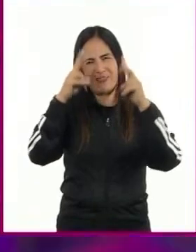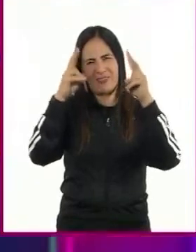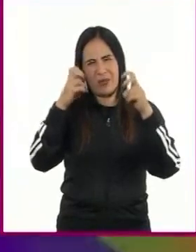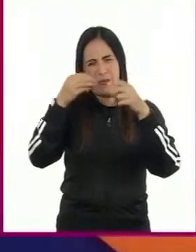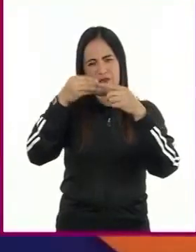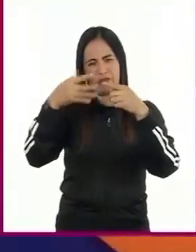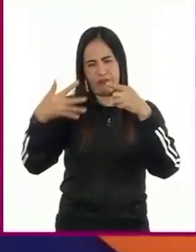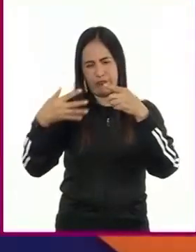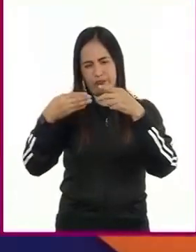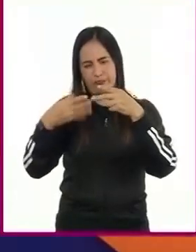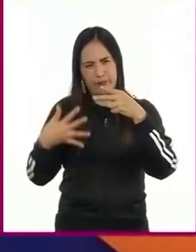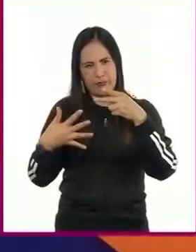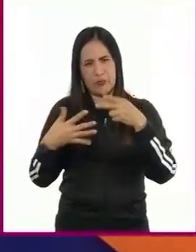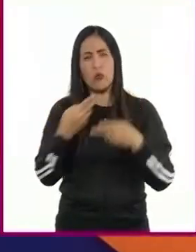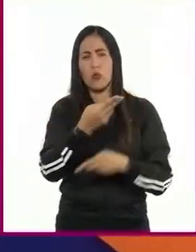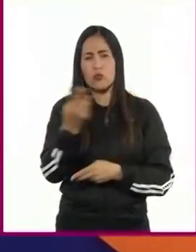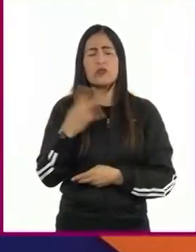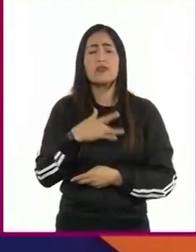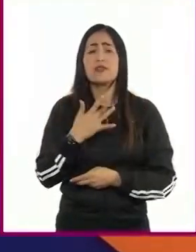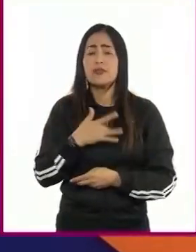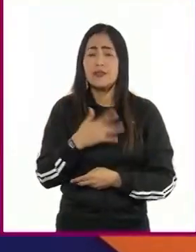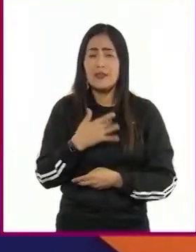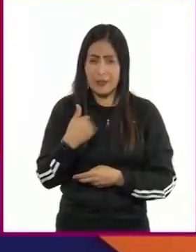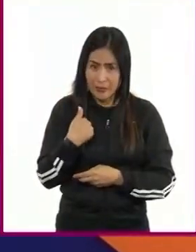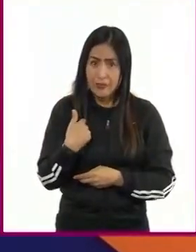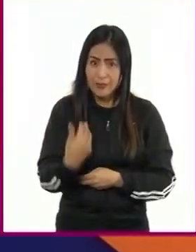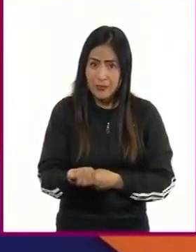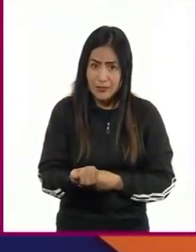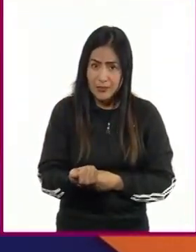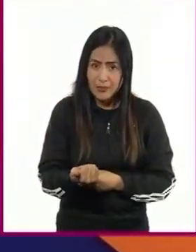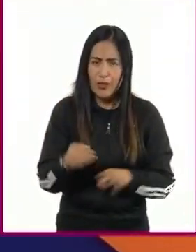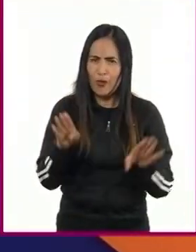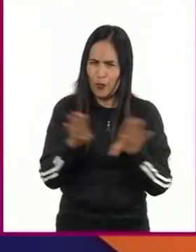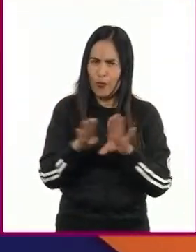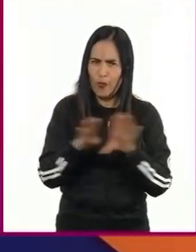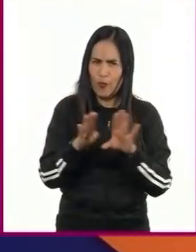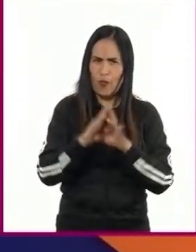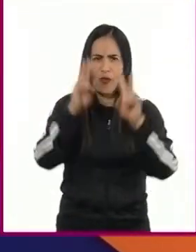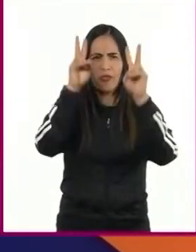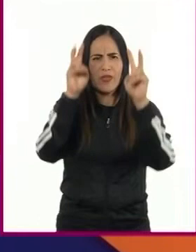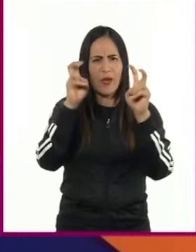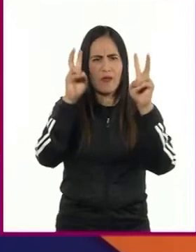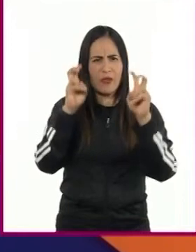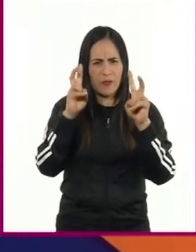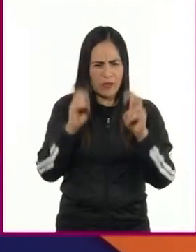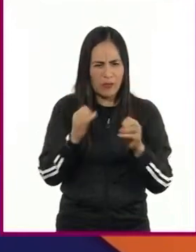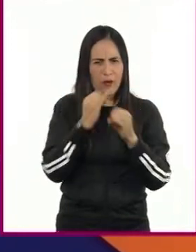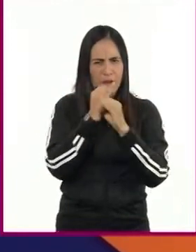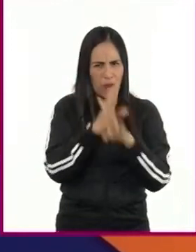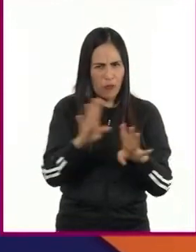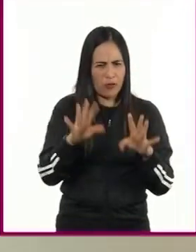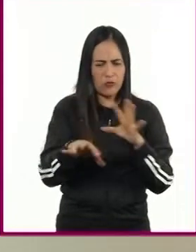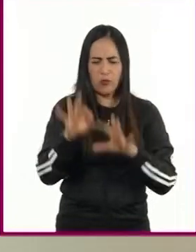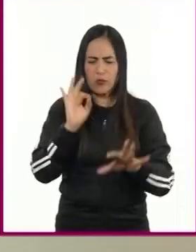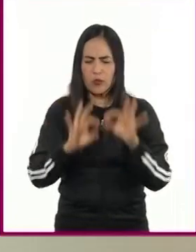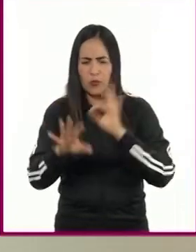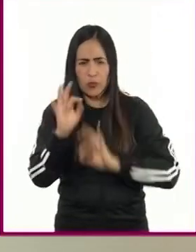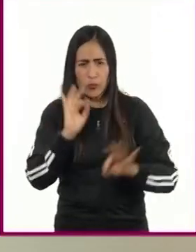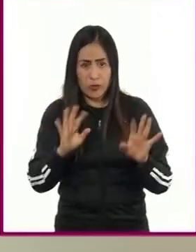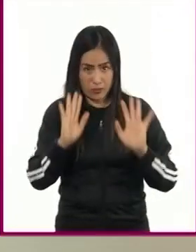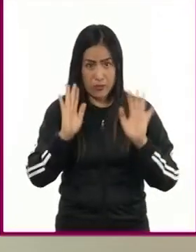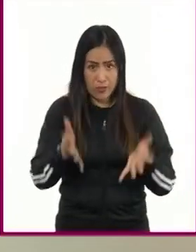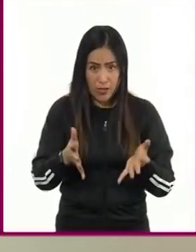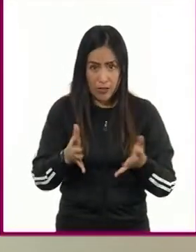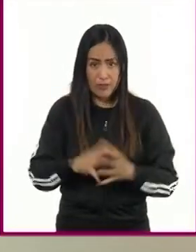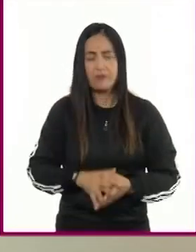¿Cómo vieron el proceso? ¿Les fue quedando claro cómo es que tienen que elegir y seleccionar información para una exposición? Profesora,